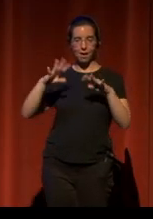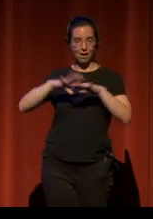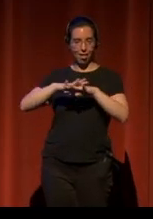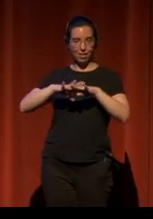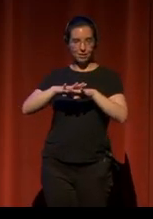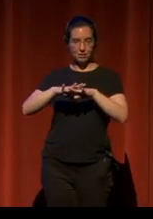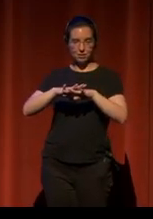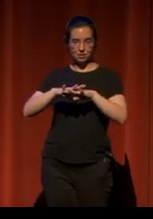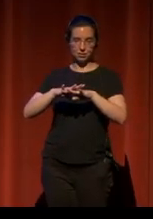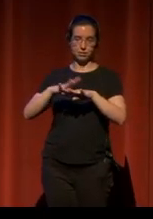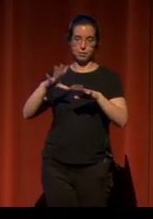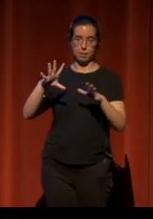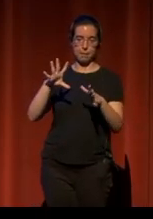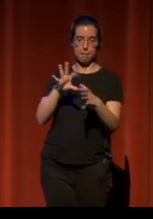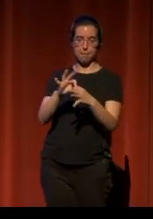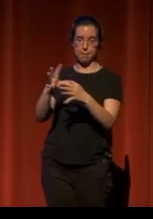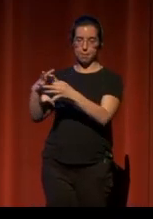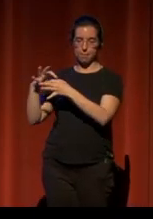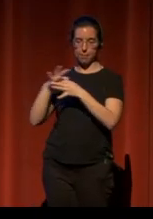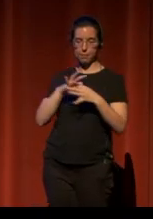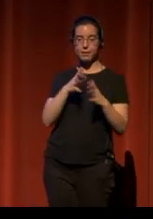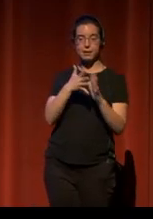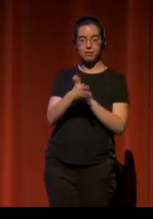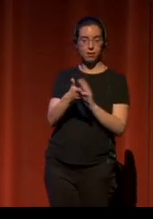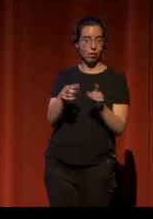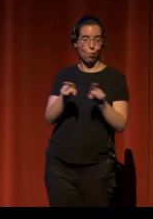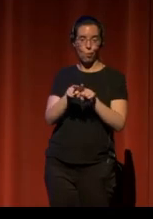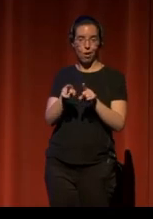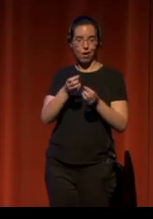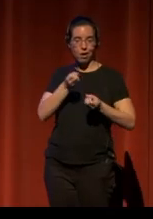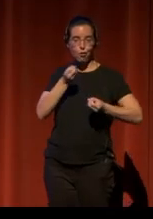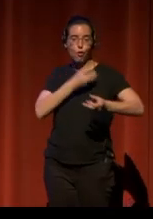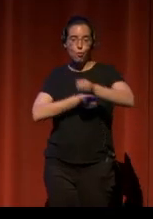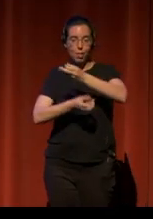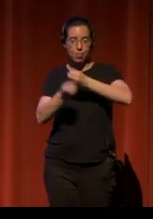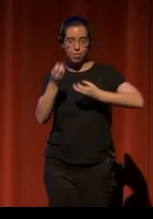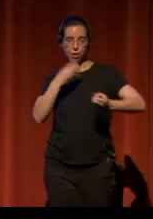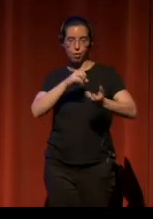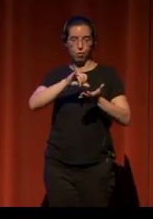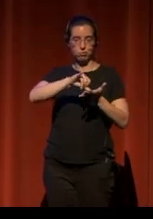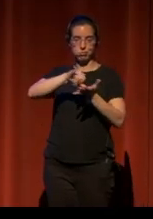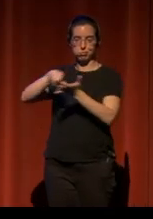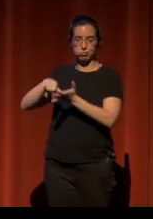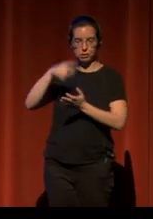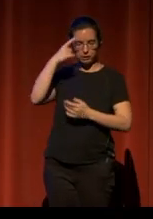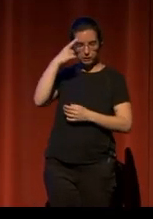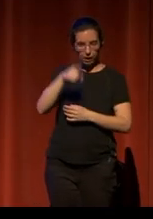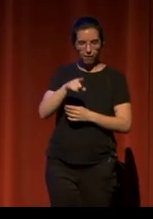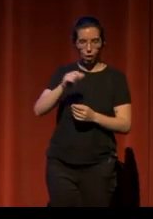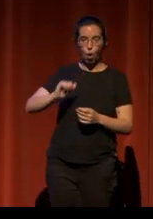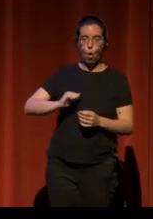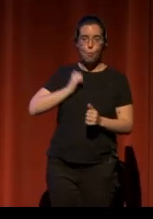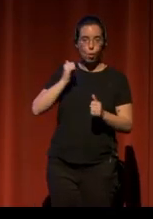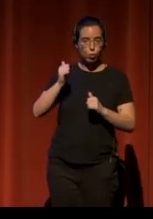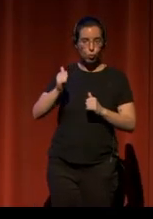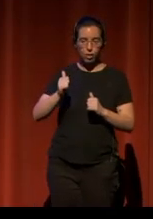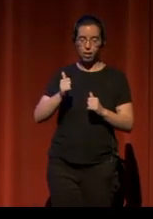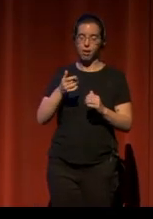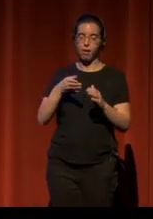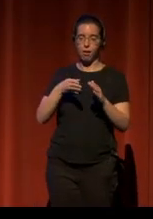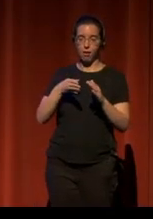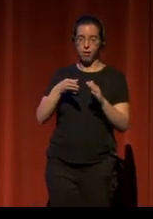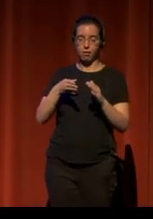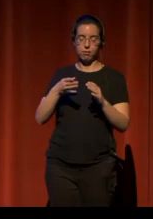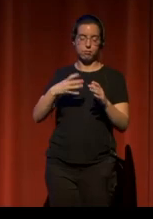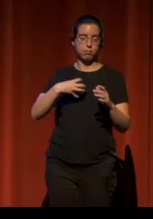tanto sinónimo de información lo sabíamos de centralidad lo sabíamos de oportunidades no de